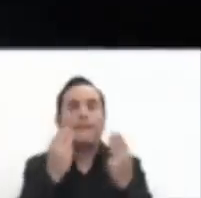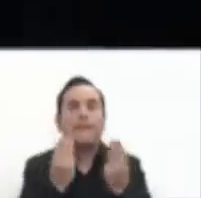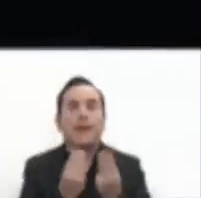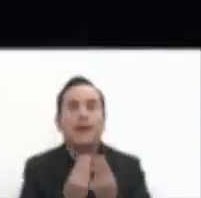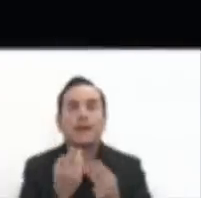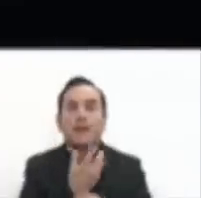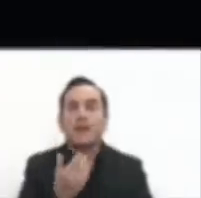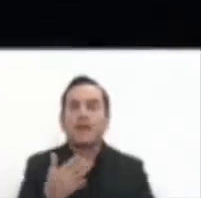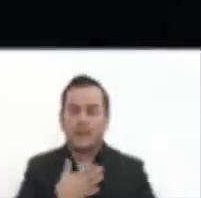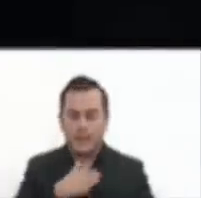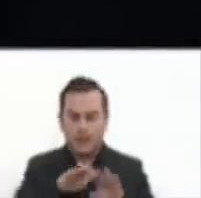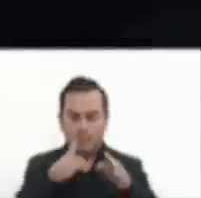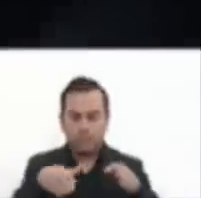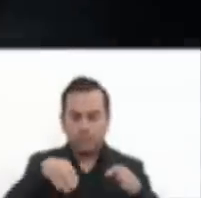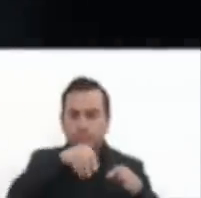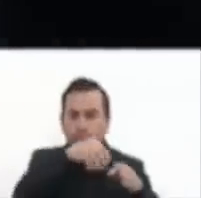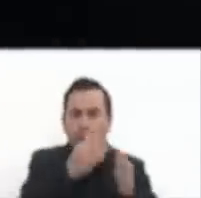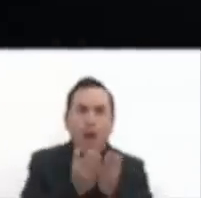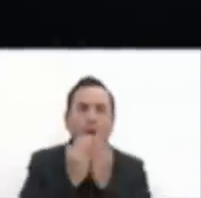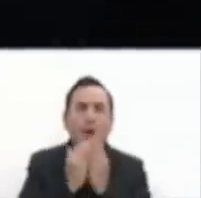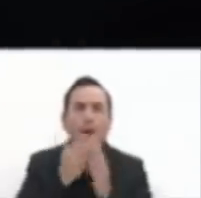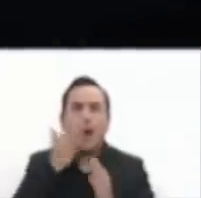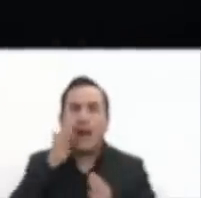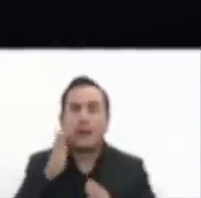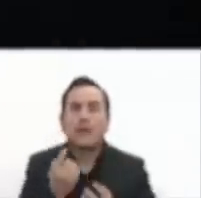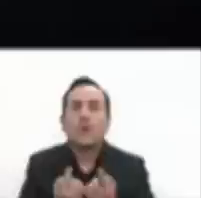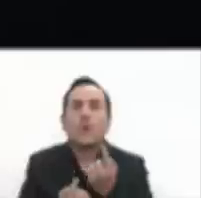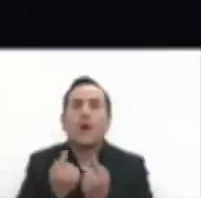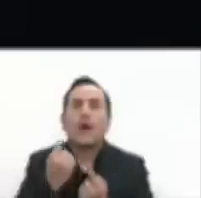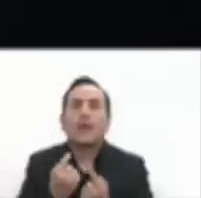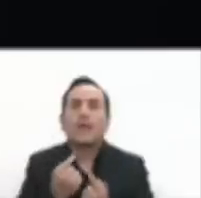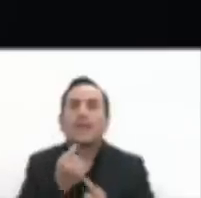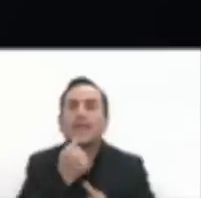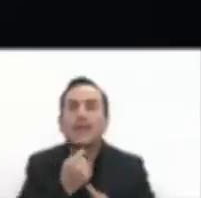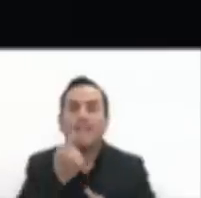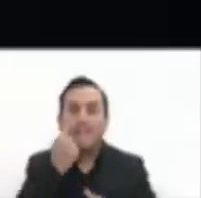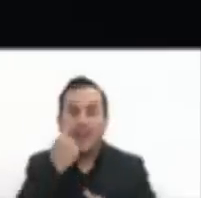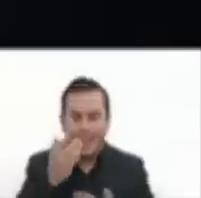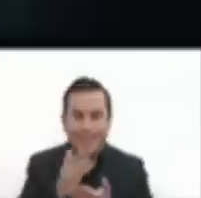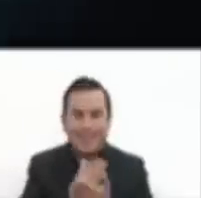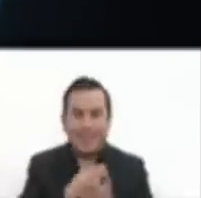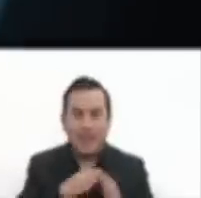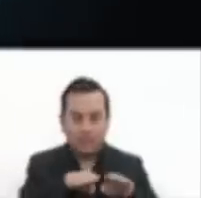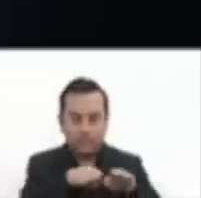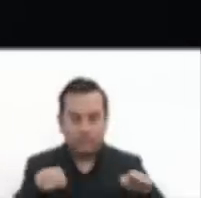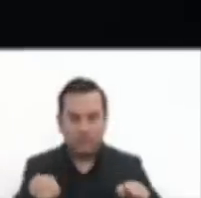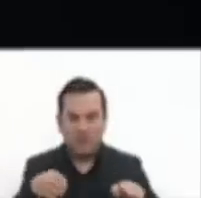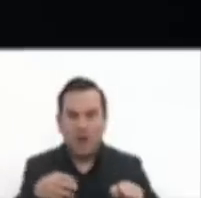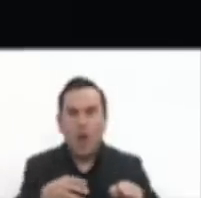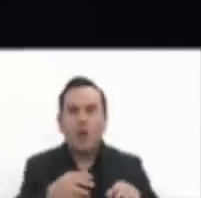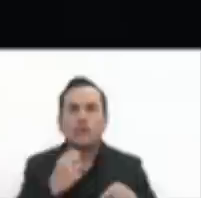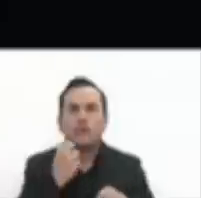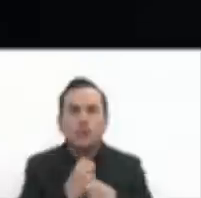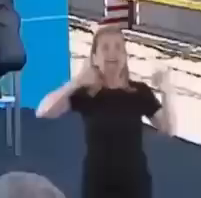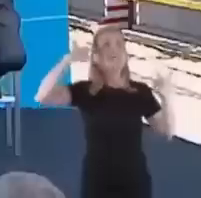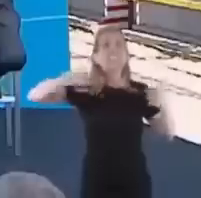ahí tienen su pila, con su agua y todo. Pero lo único que lo va a acompañar es esta plancha de cemento en la cual va a tener que reposar